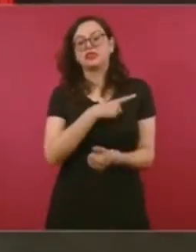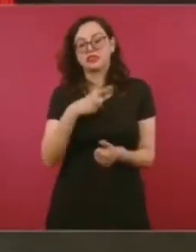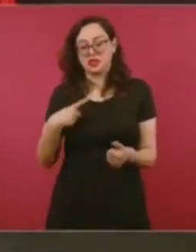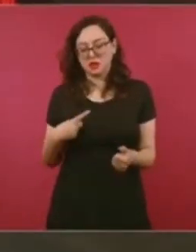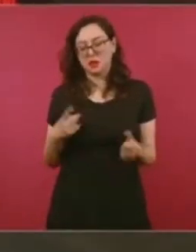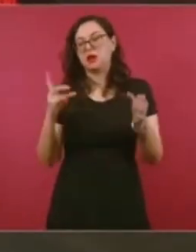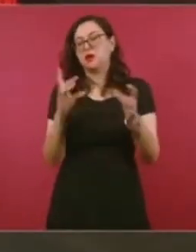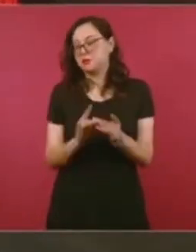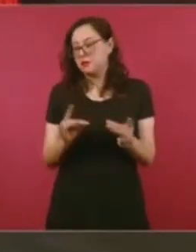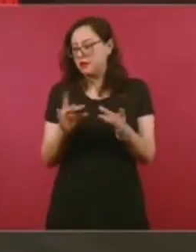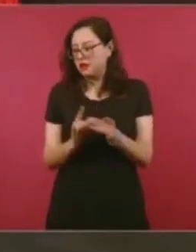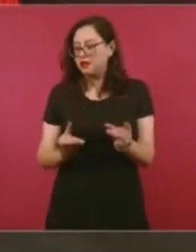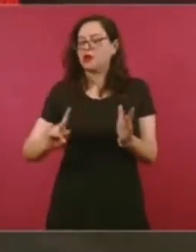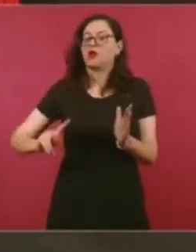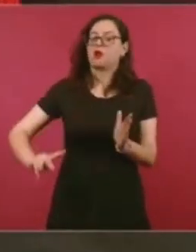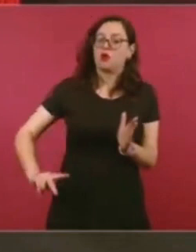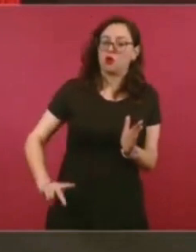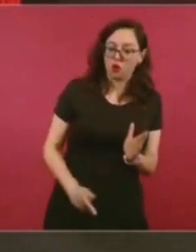proyectos